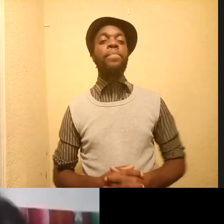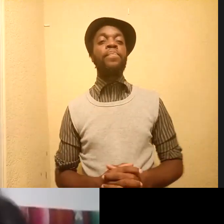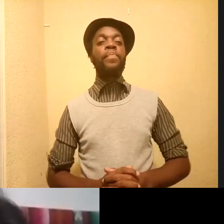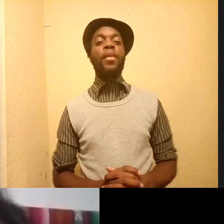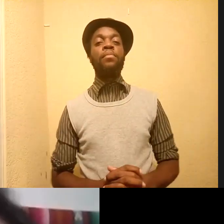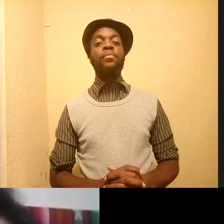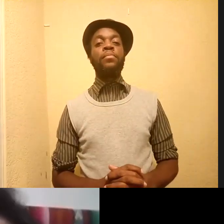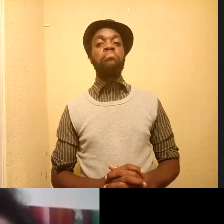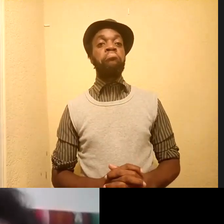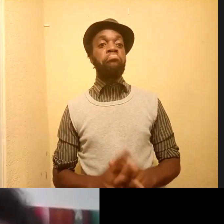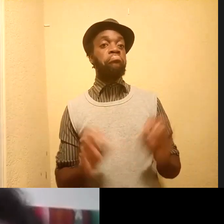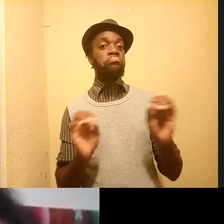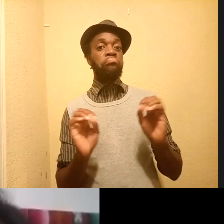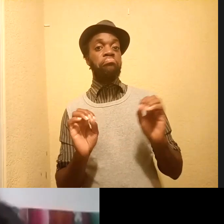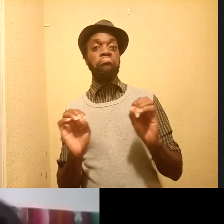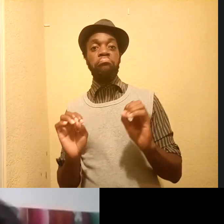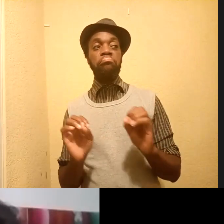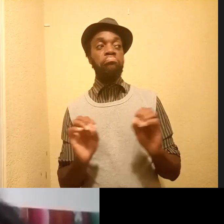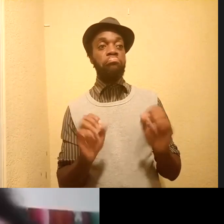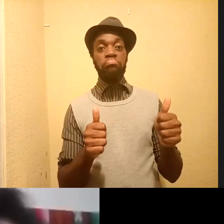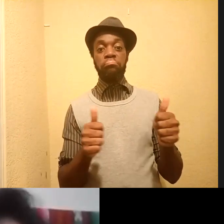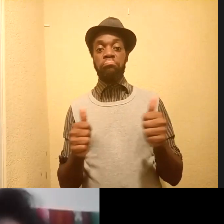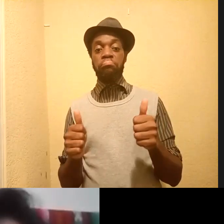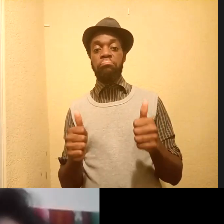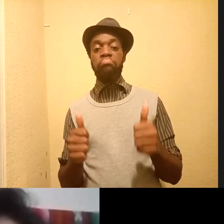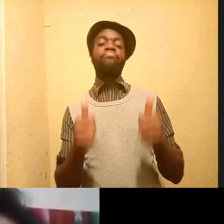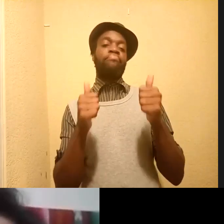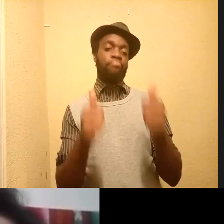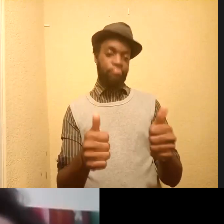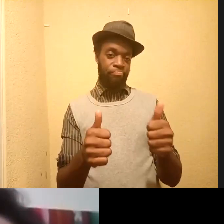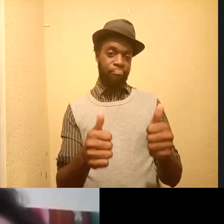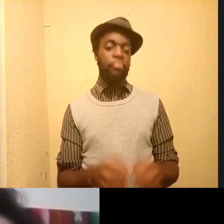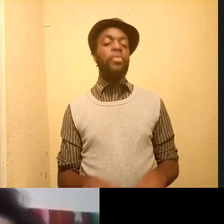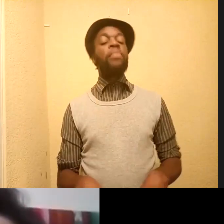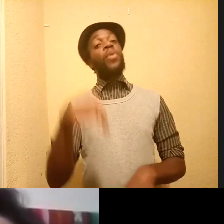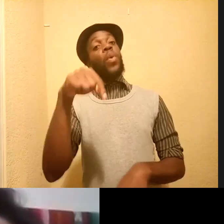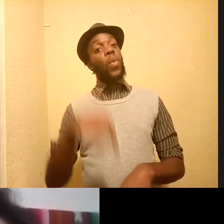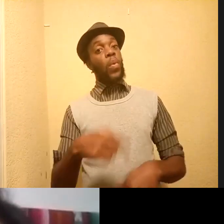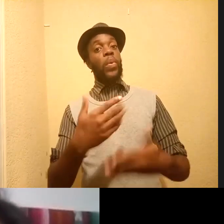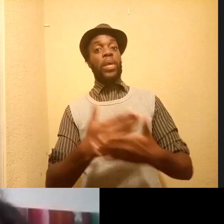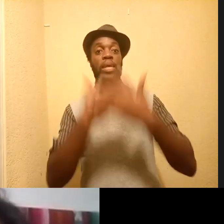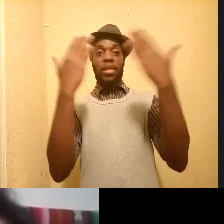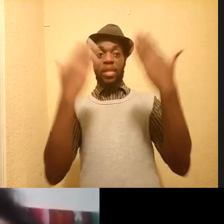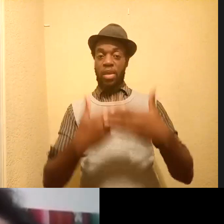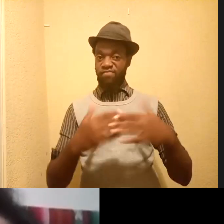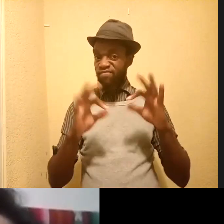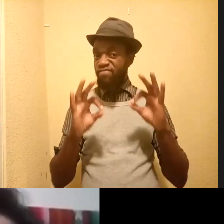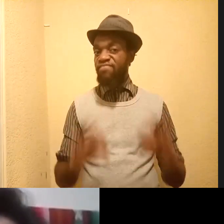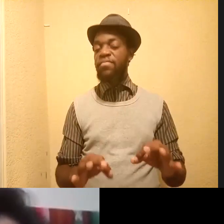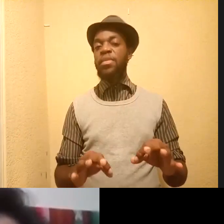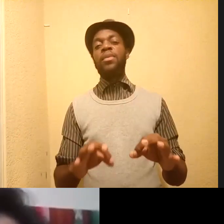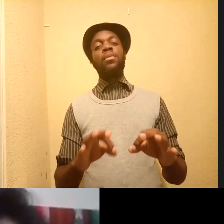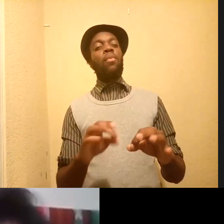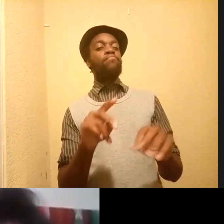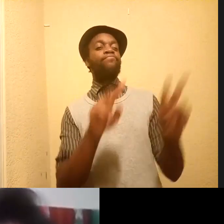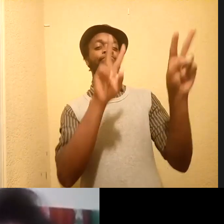¿No? Bien. Esperamos el día de hoy haber topado algunos temas que